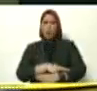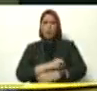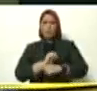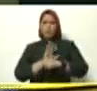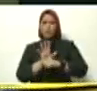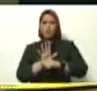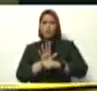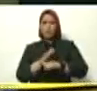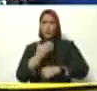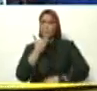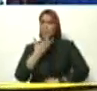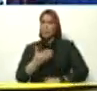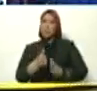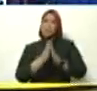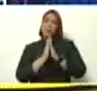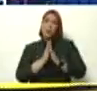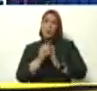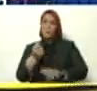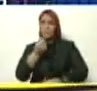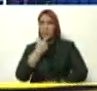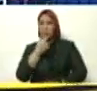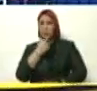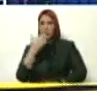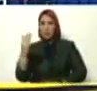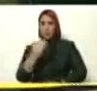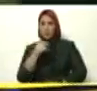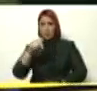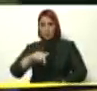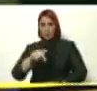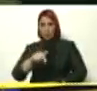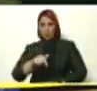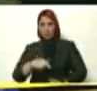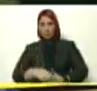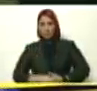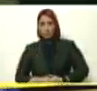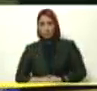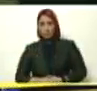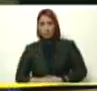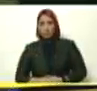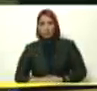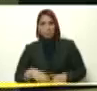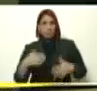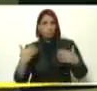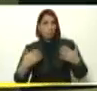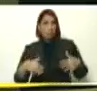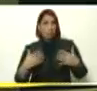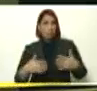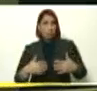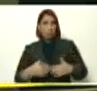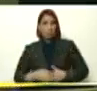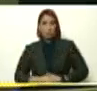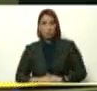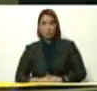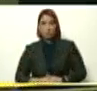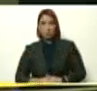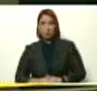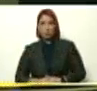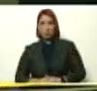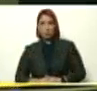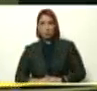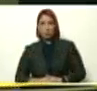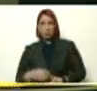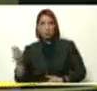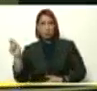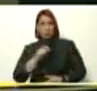Manda a pedir esas medicinas si no han llegado. Ya las trajimos. Nos costó un ojo de la cara. Mes y